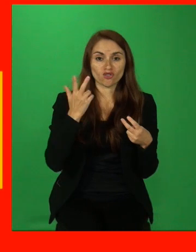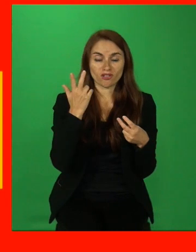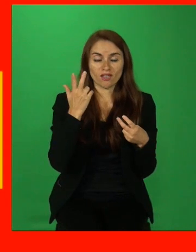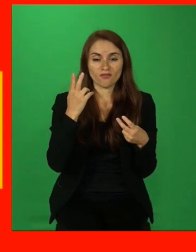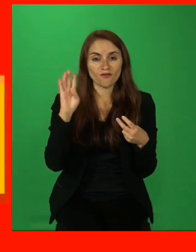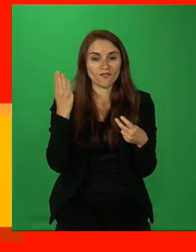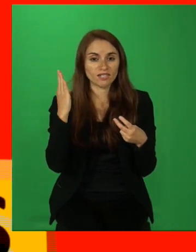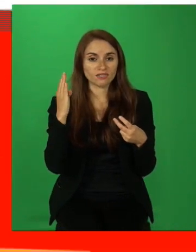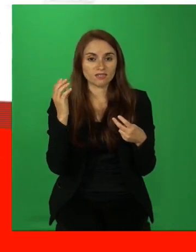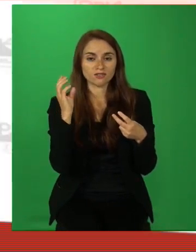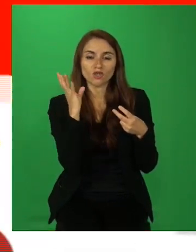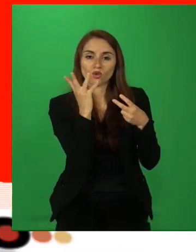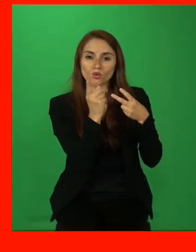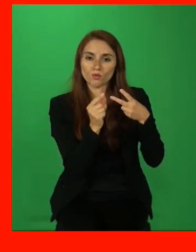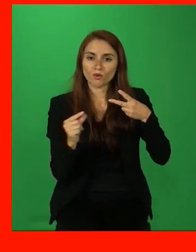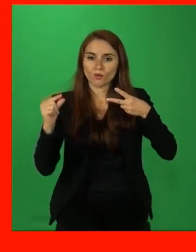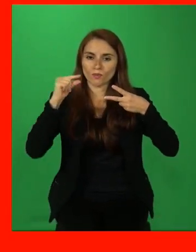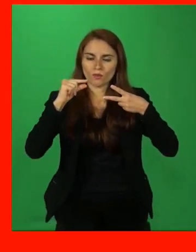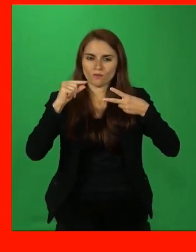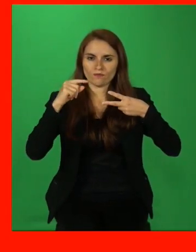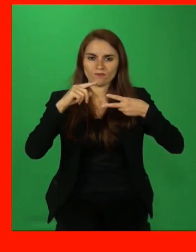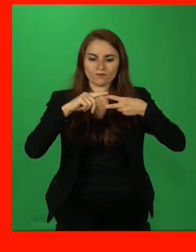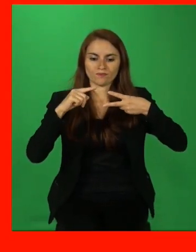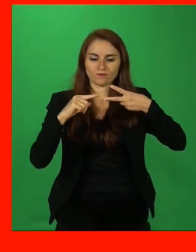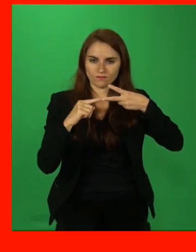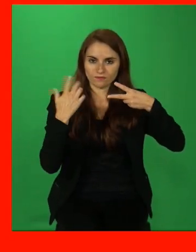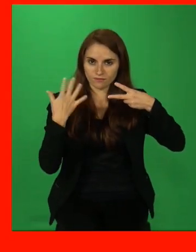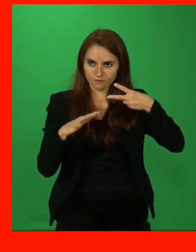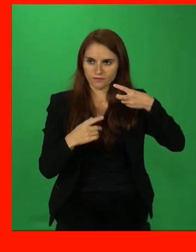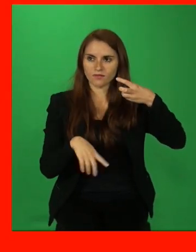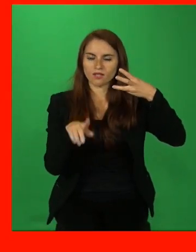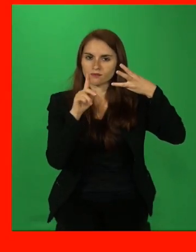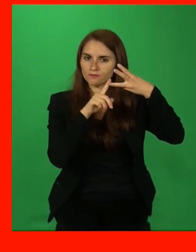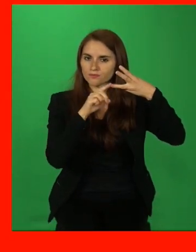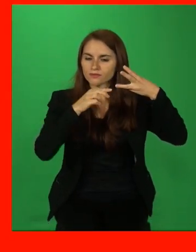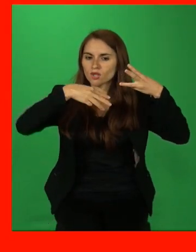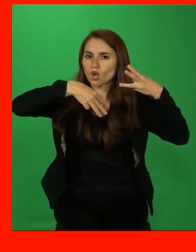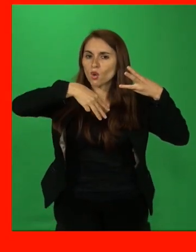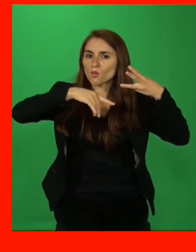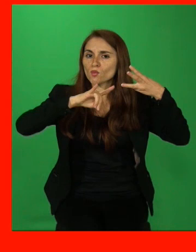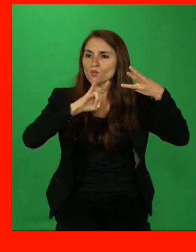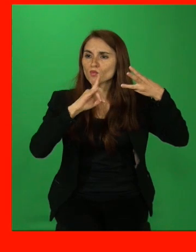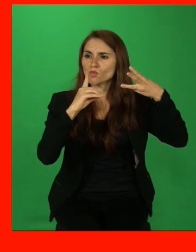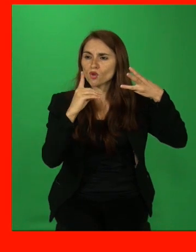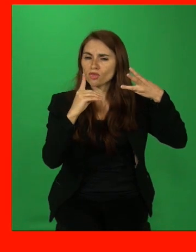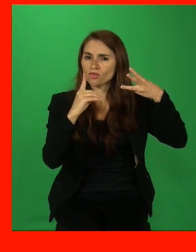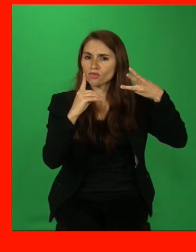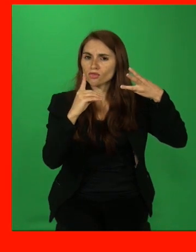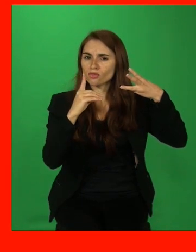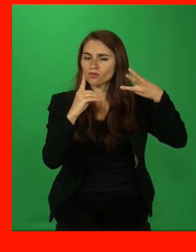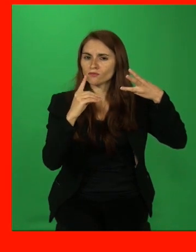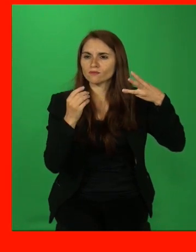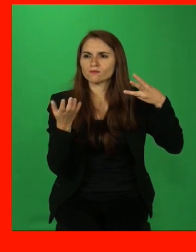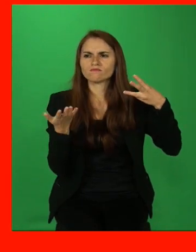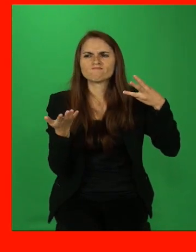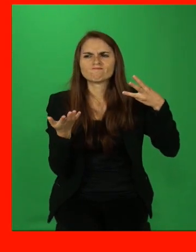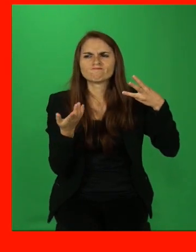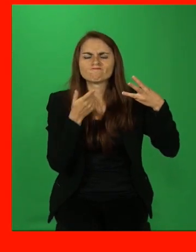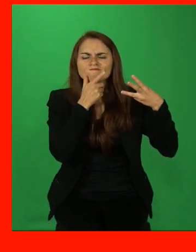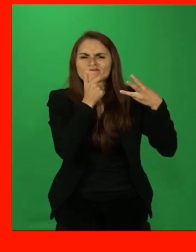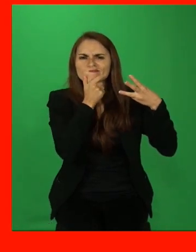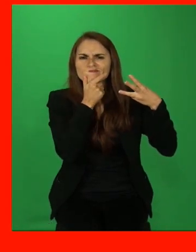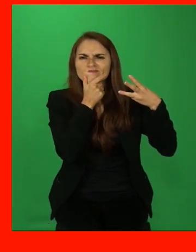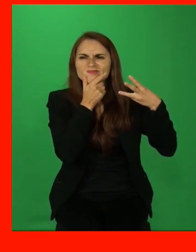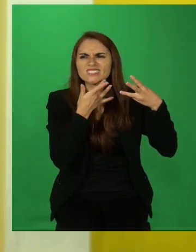potencias veamos la otra fíjate bien acá yo marqué mucho un